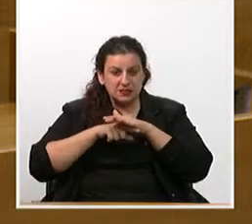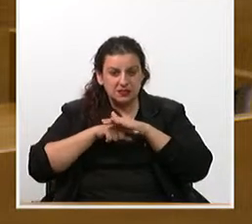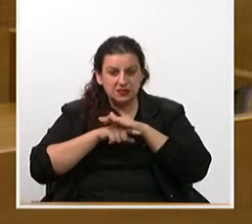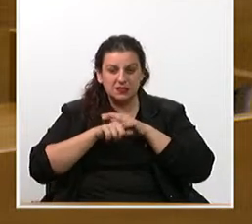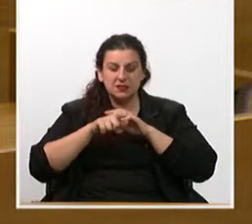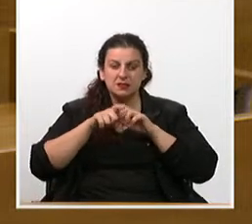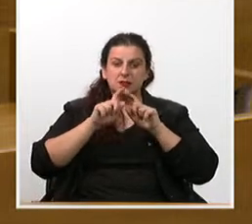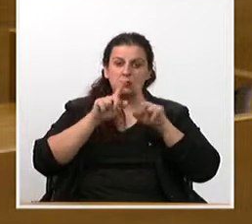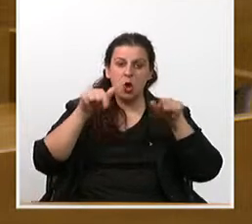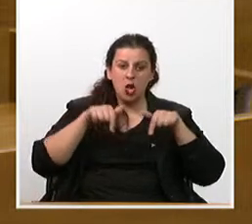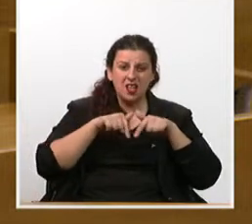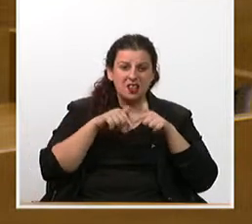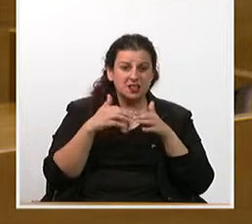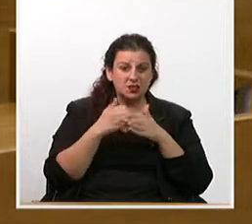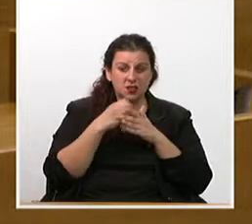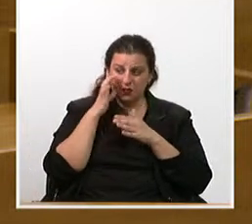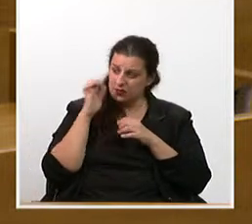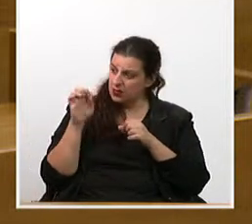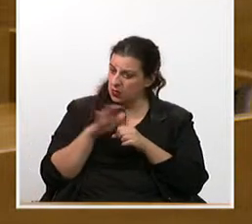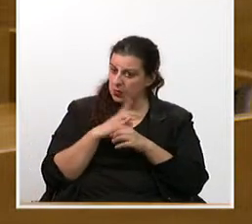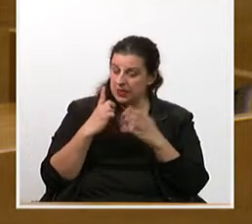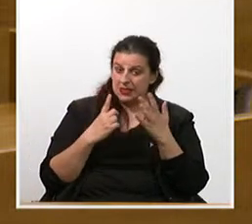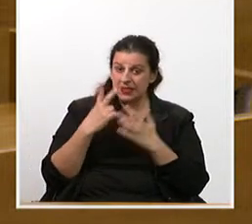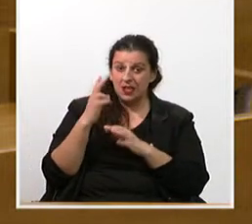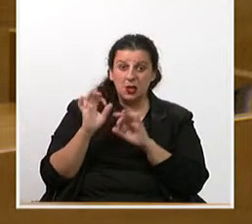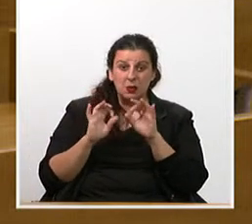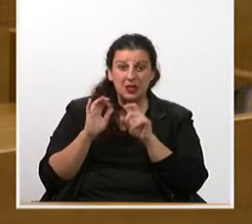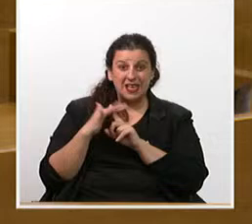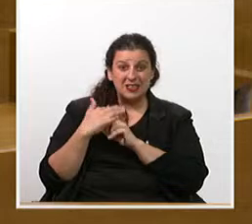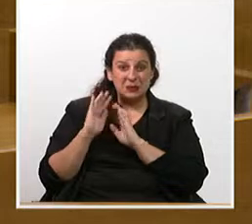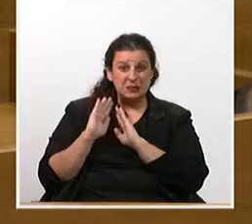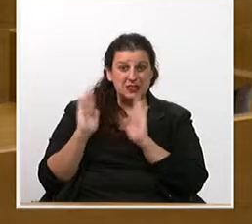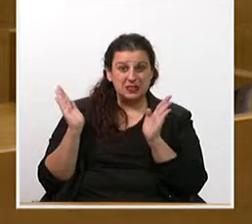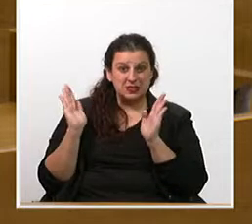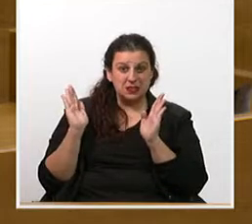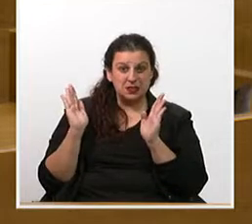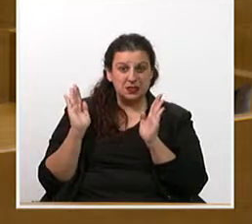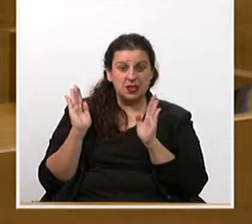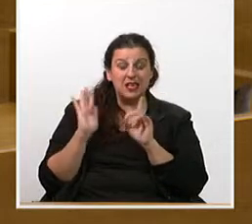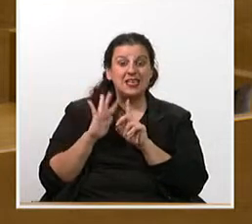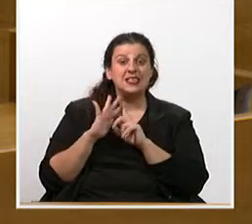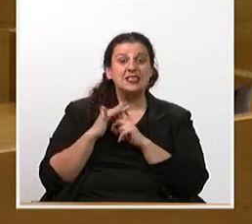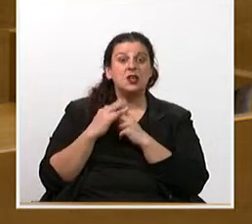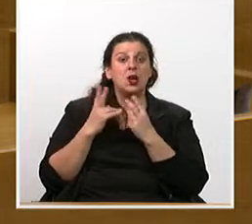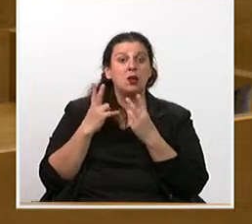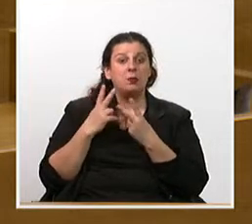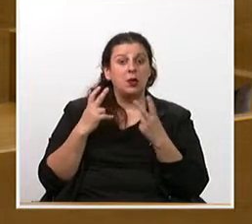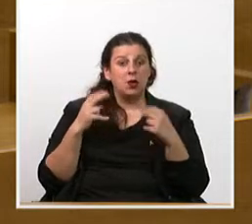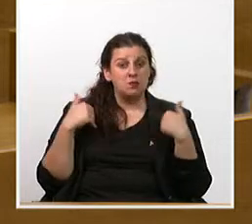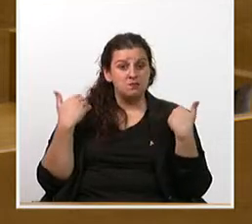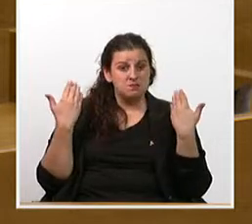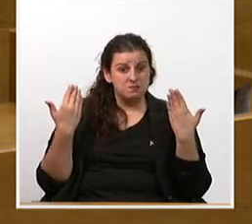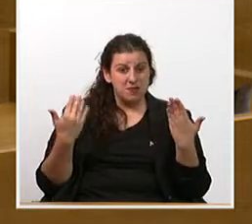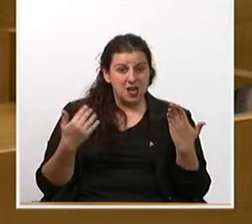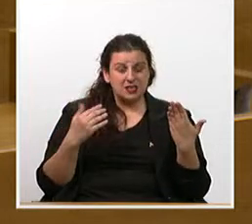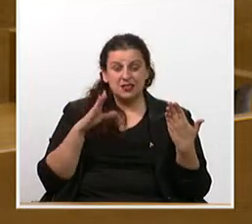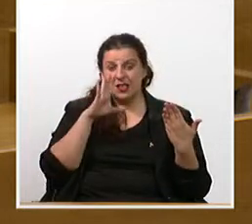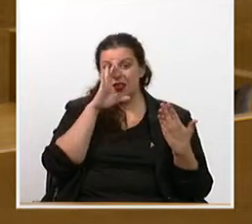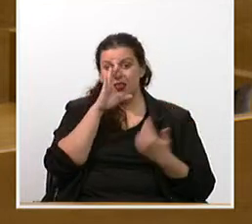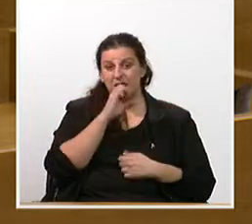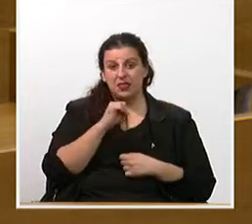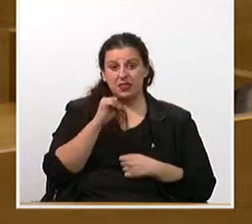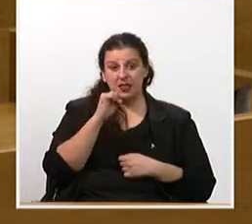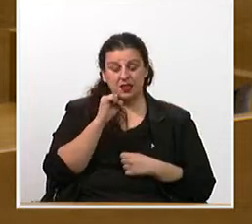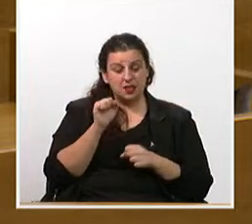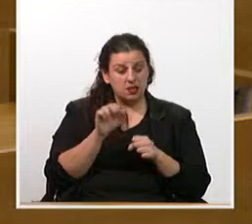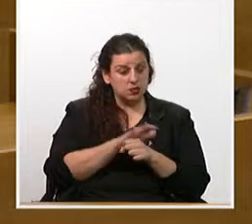las pólizas sirve solo para cubrir el 62 por de los casos y la situación se agrava más en el caso particular de los cítricos con tan solo un